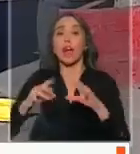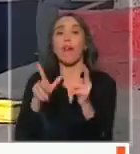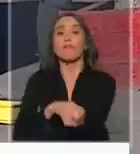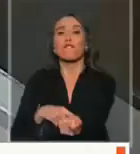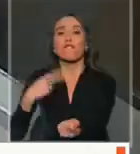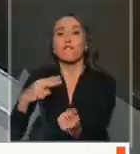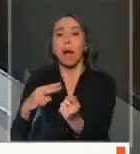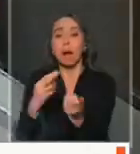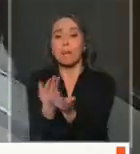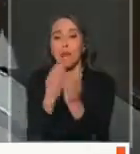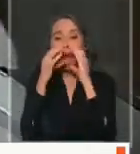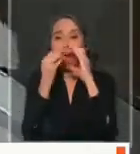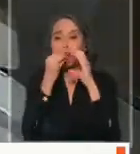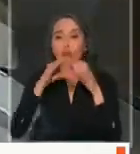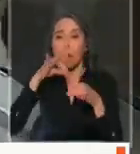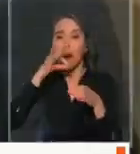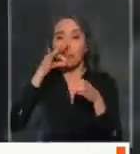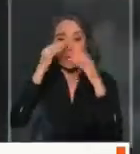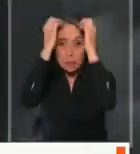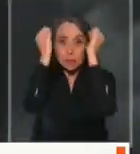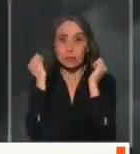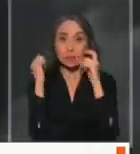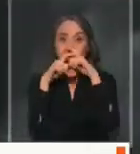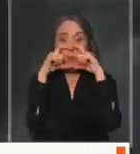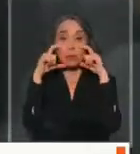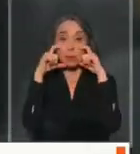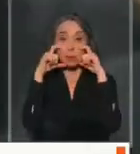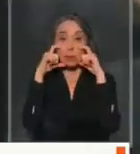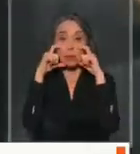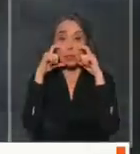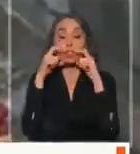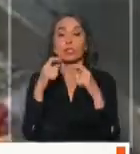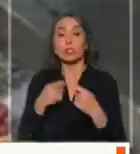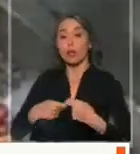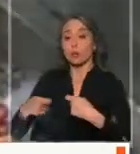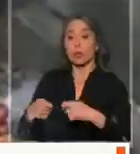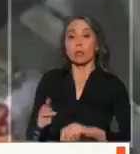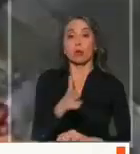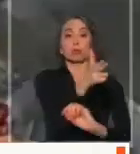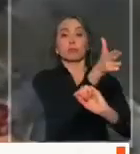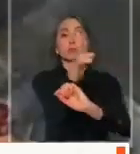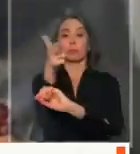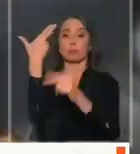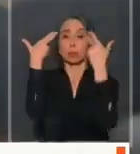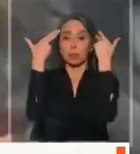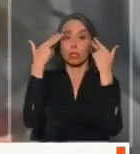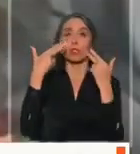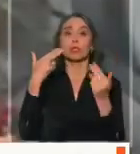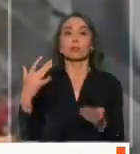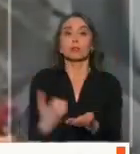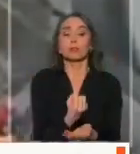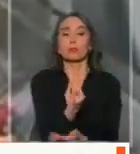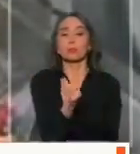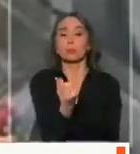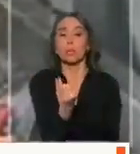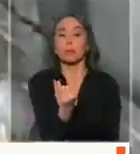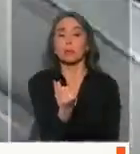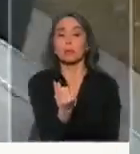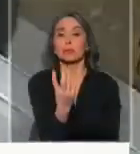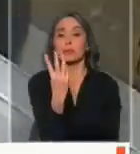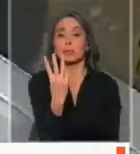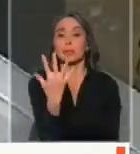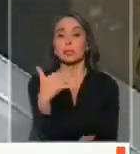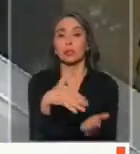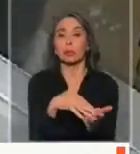rápida, encapuchados y hasta con mascarillas, encañonaron a los locatarios. Aquí sí lograron concretar el robo, se llevaron